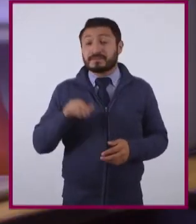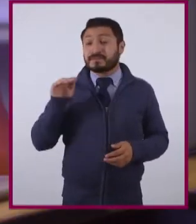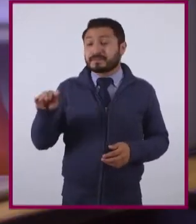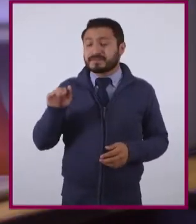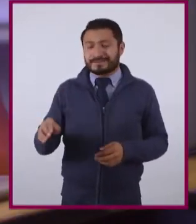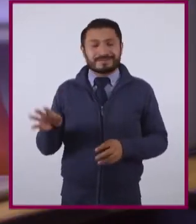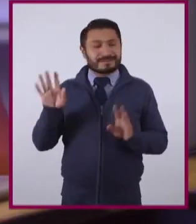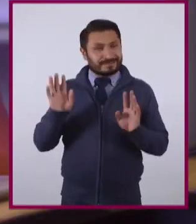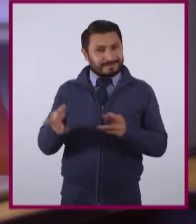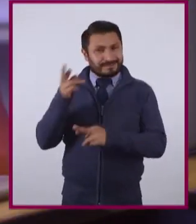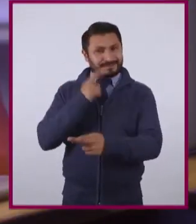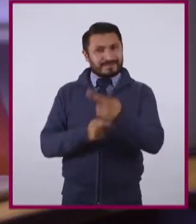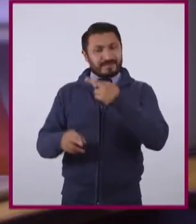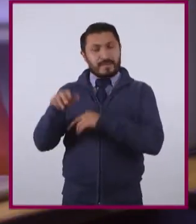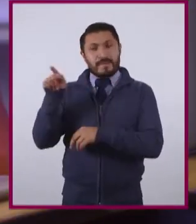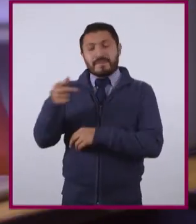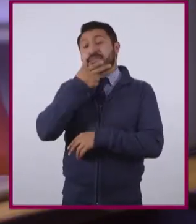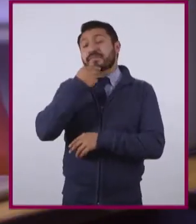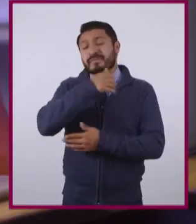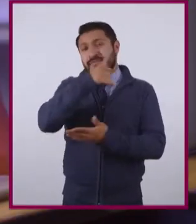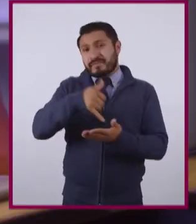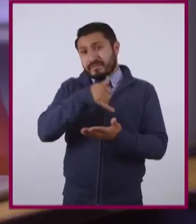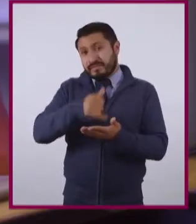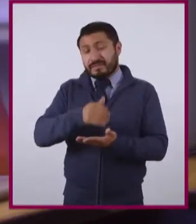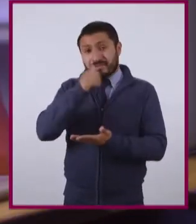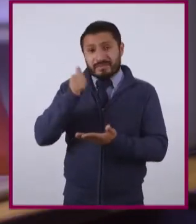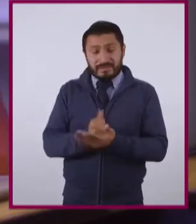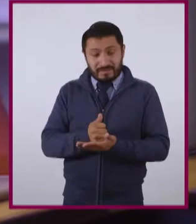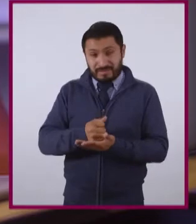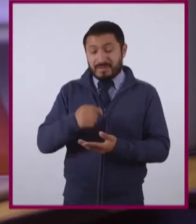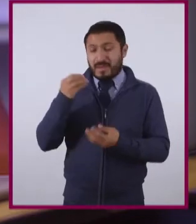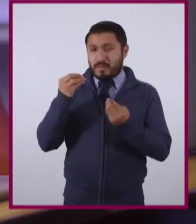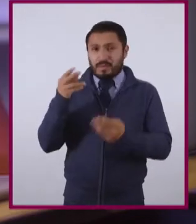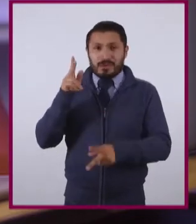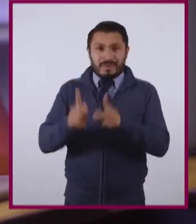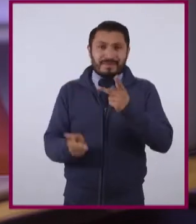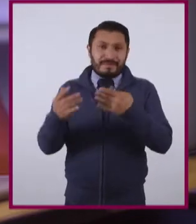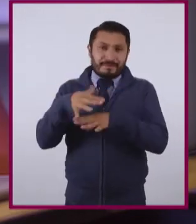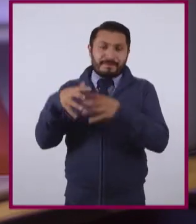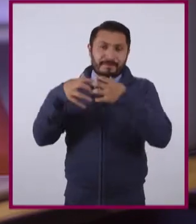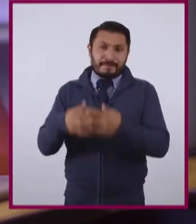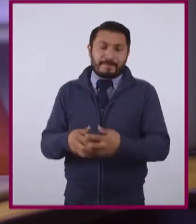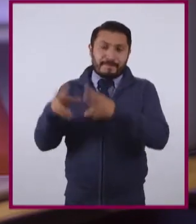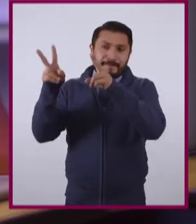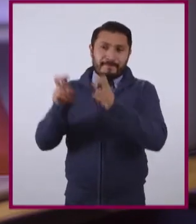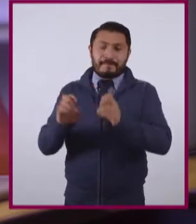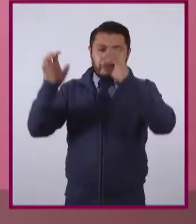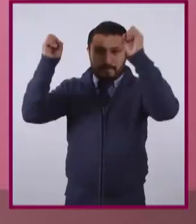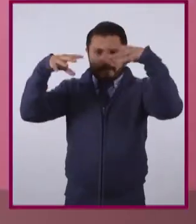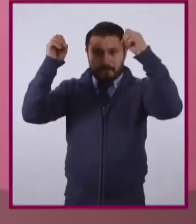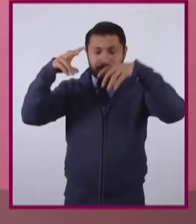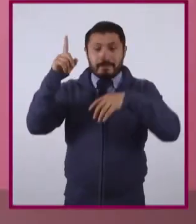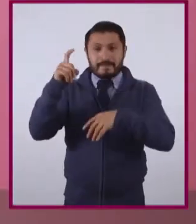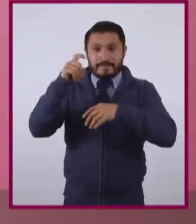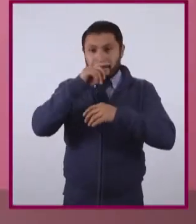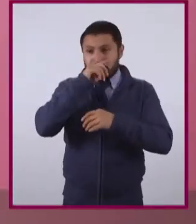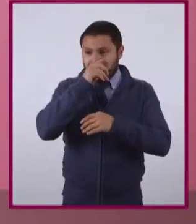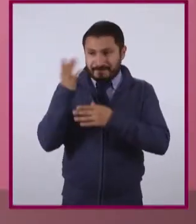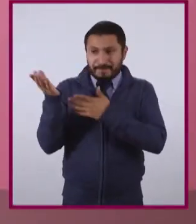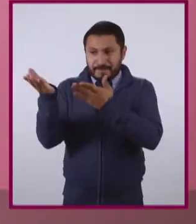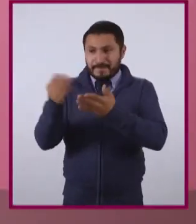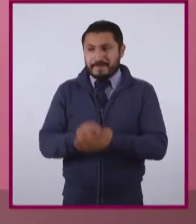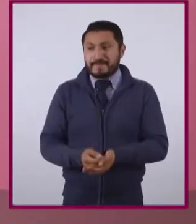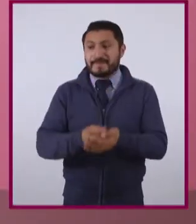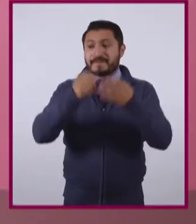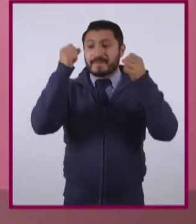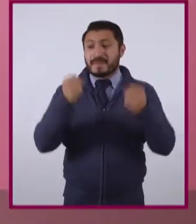Gerardo, regresemos con Navani Vera de Isla Urbana, que tiene mucho más que platicarnos sobre los sistemas de captación de agua de lluvia. Por supuesto,